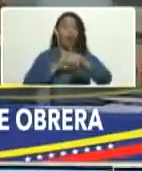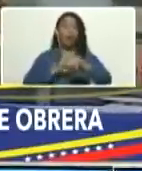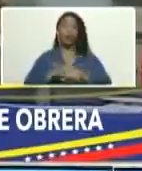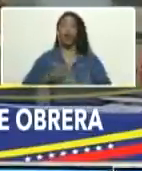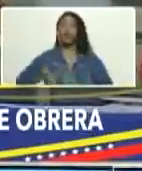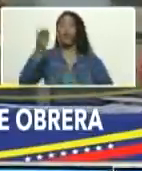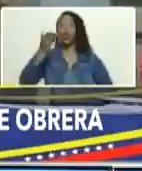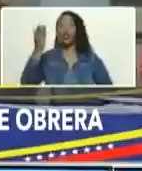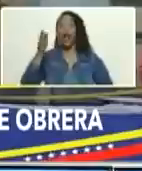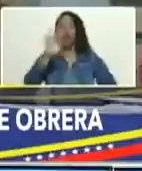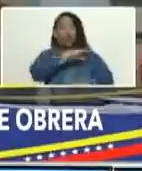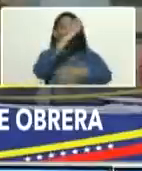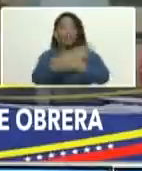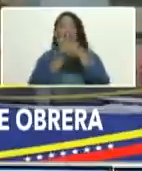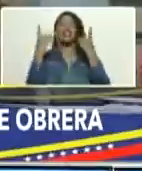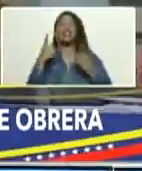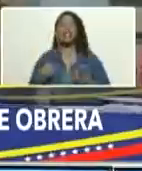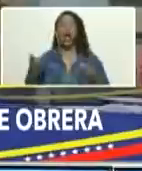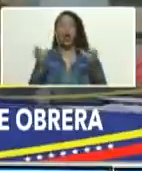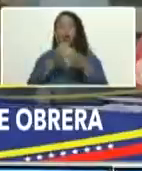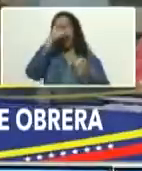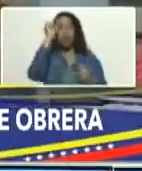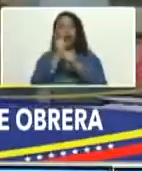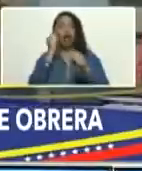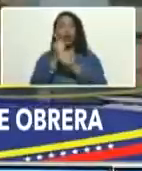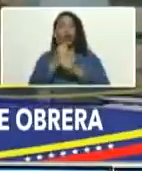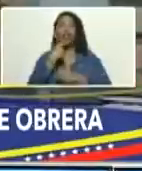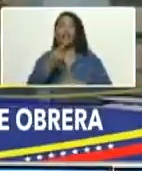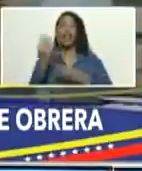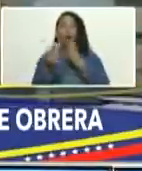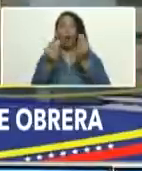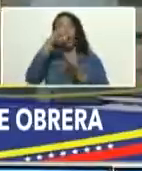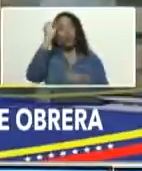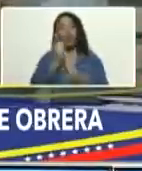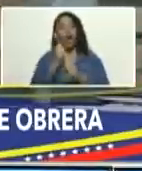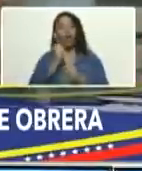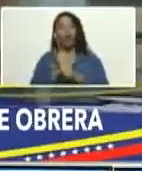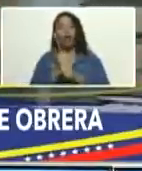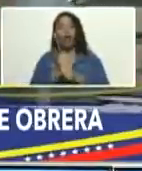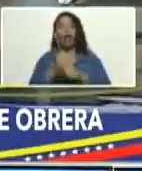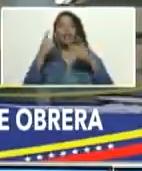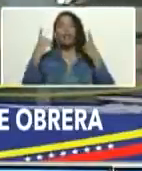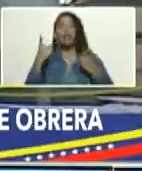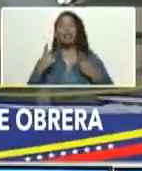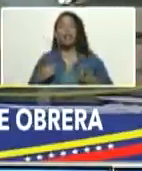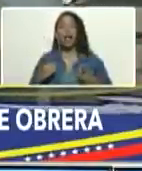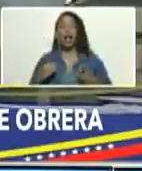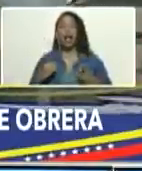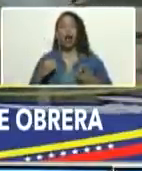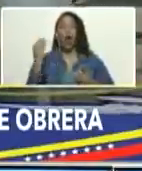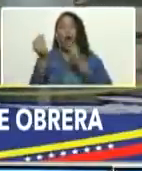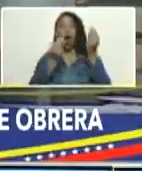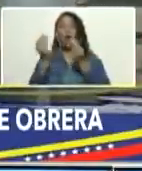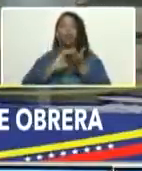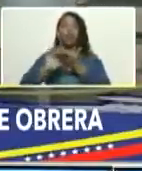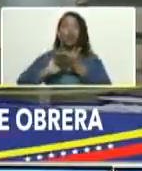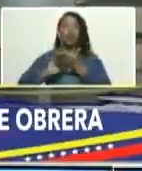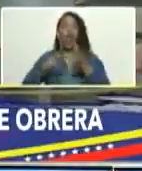La fuerza que decide el combate es la clase obrera. En el seno del pueblo, la fuerza que decide el combate es la clase